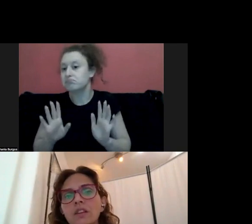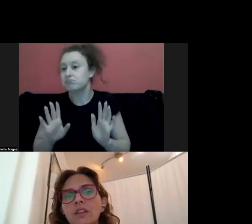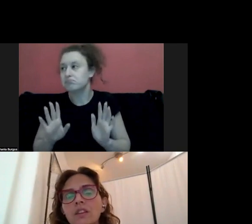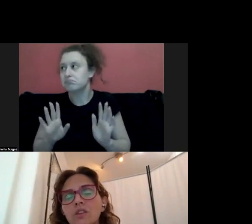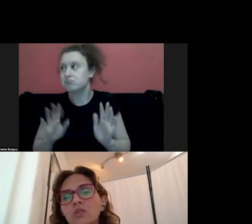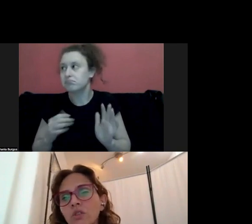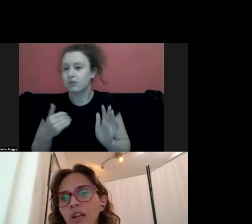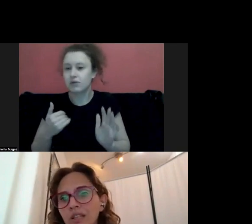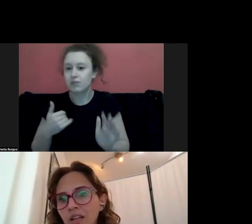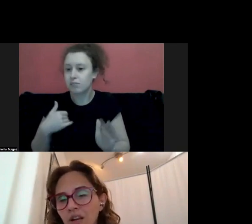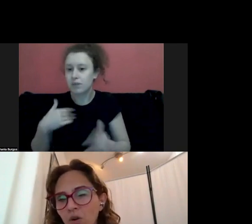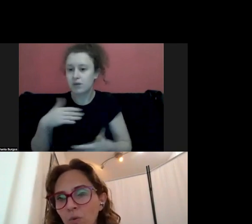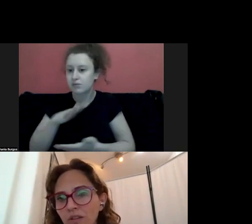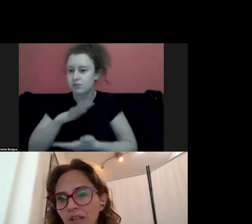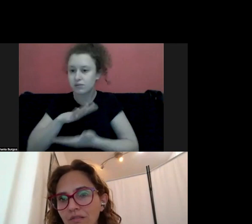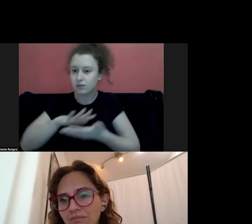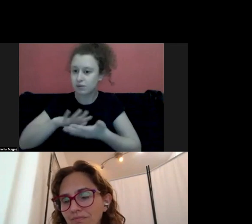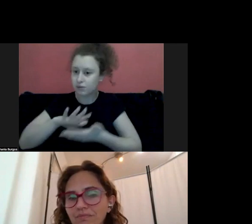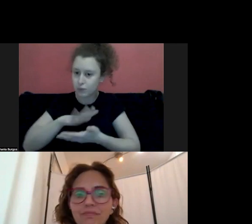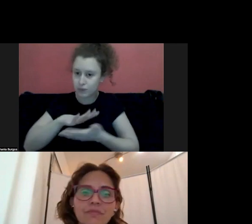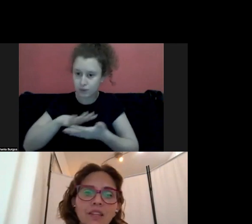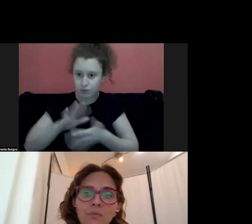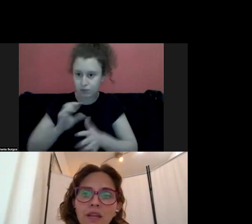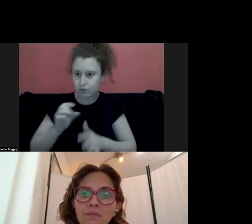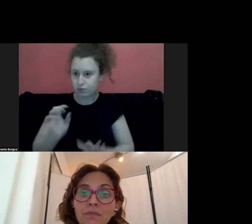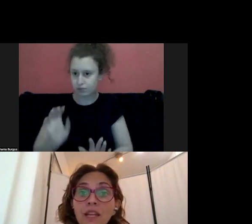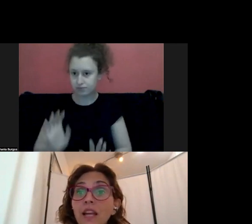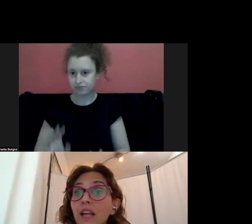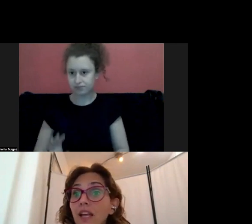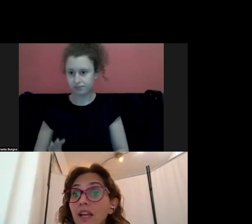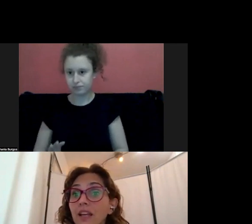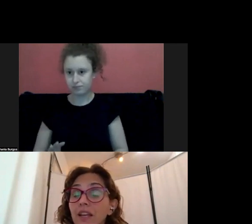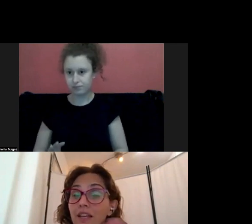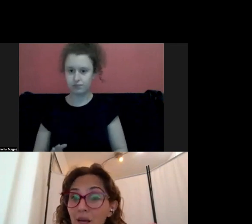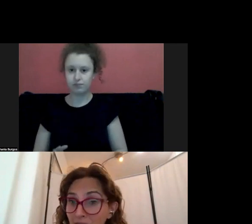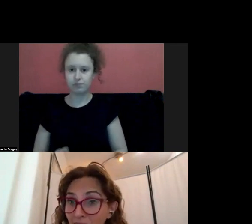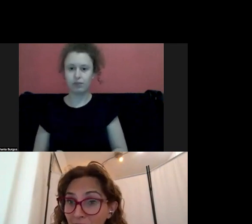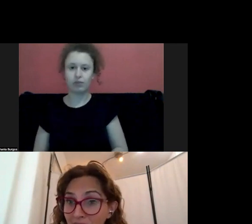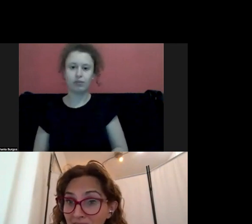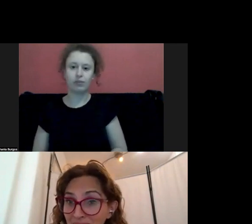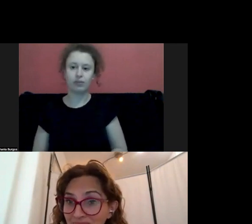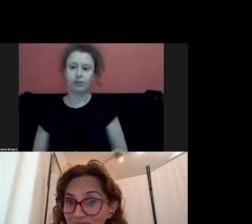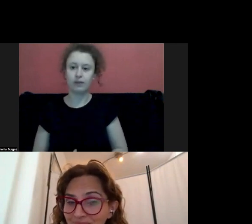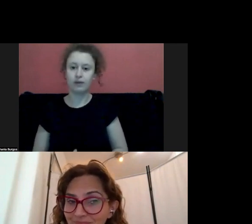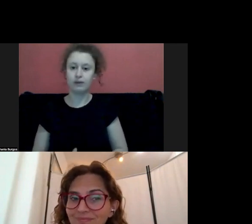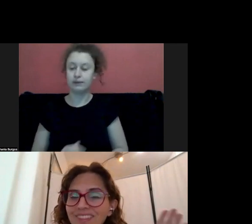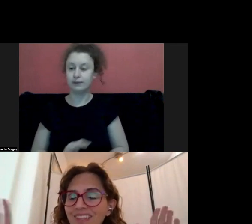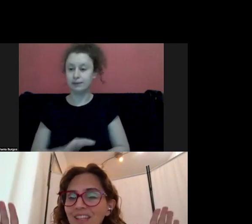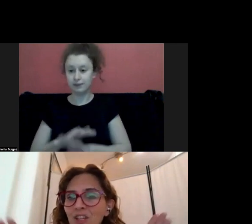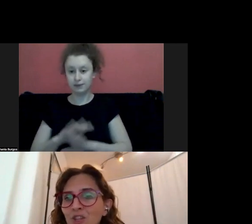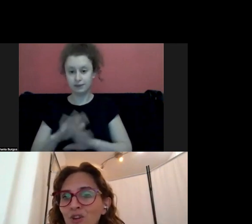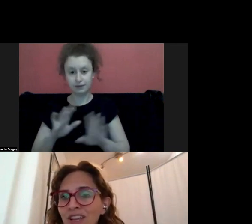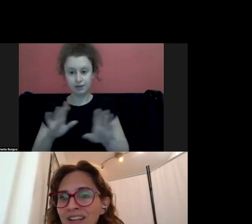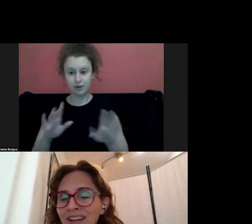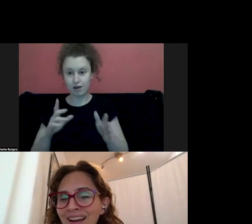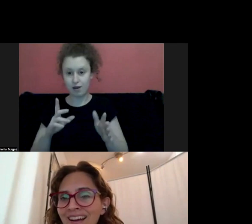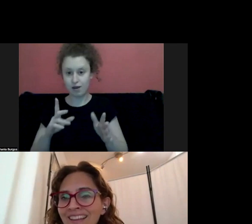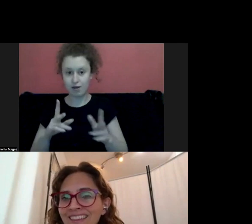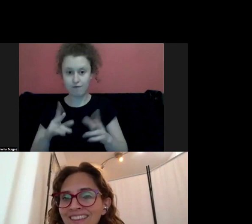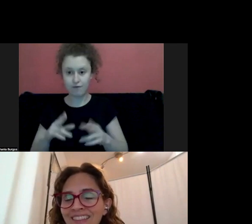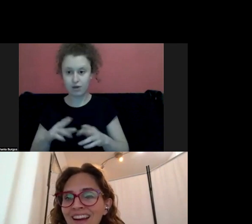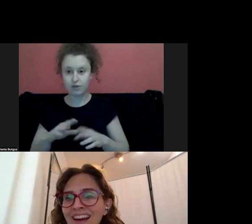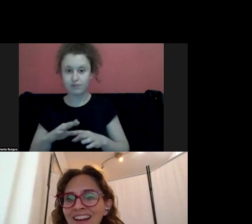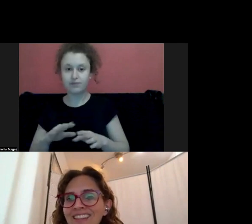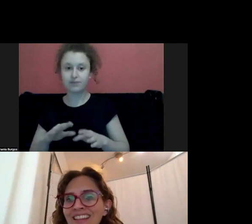conocer. Y esto hay que tenerlo en cuenta también. Y ya para acabar, no